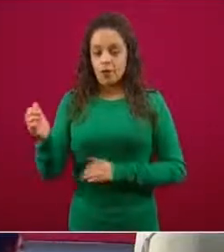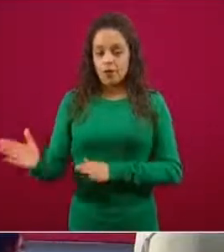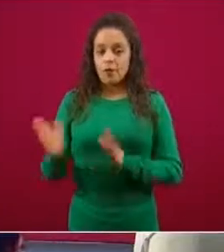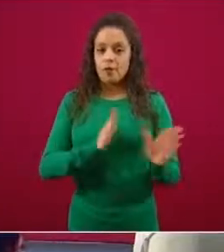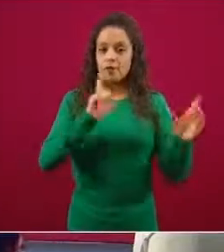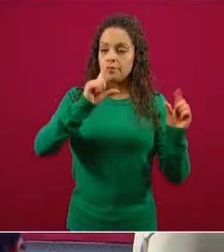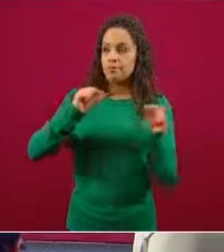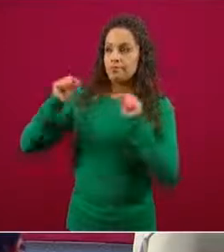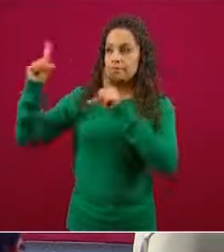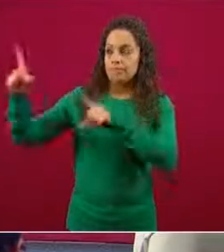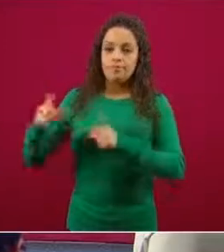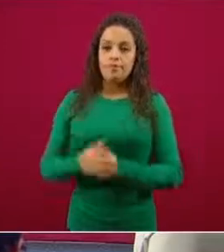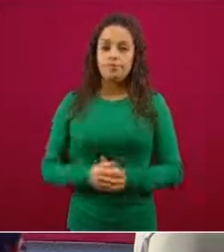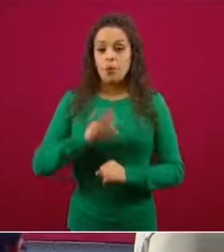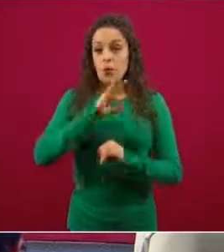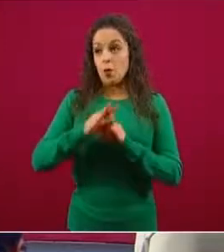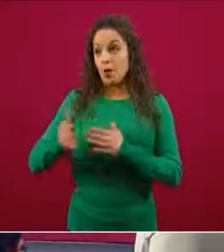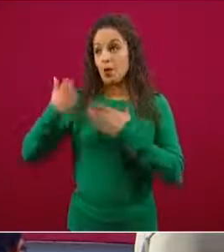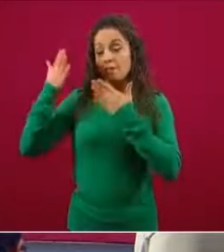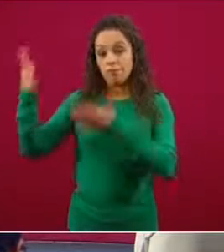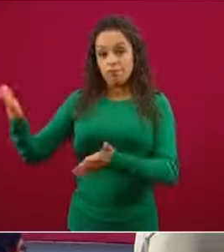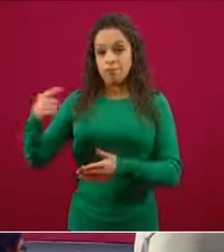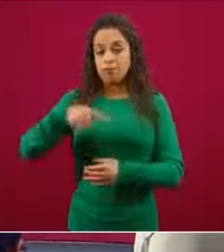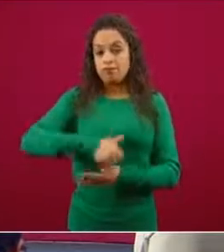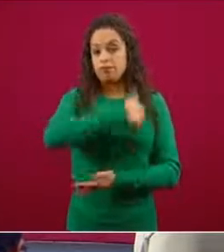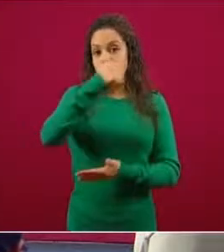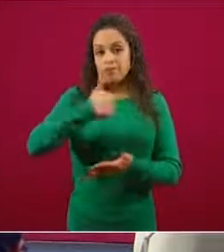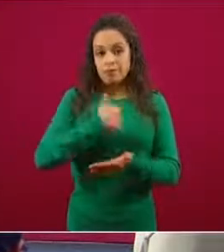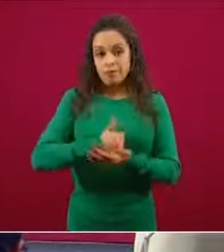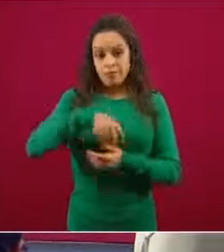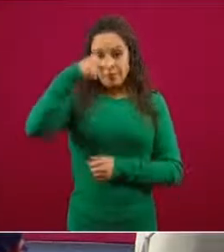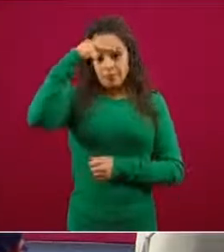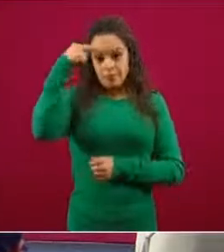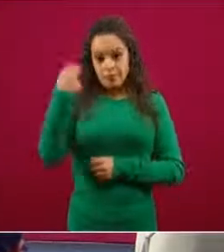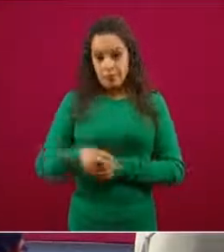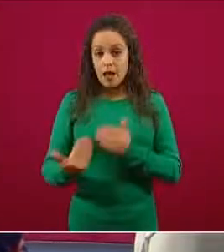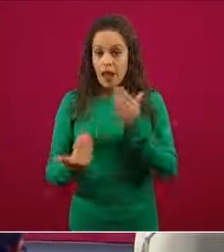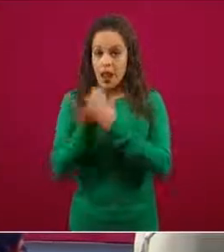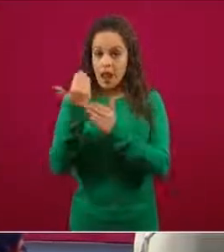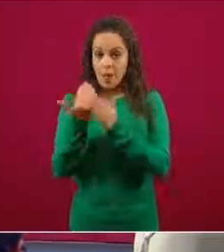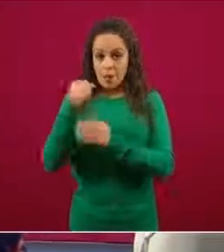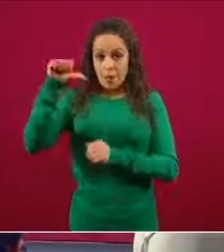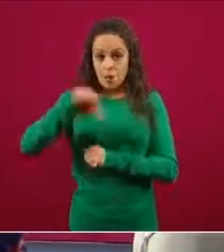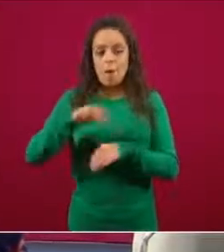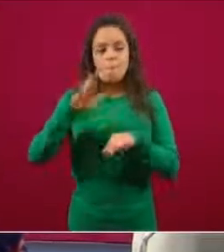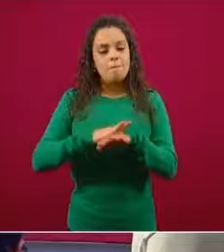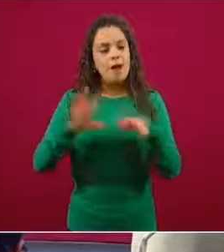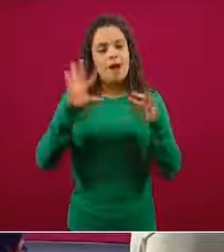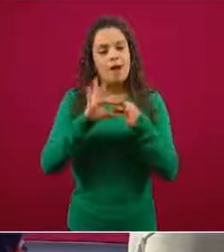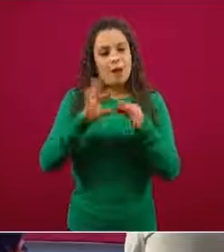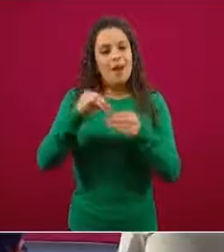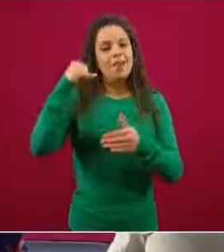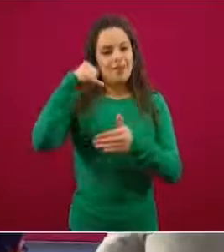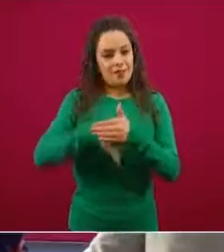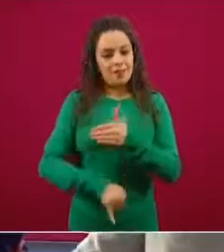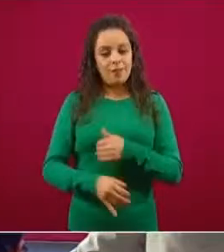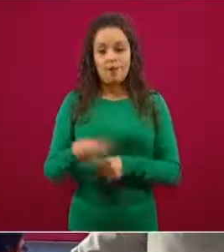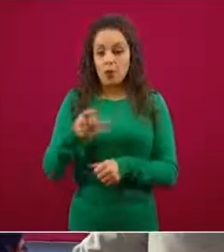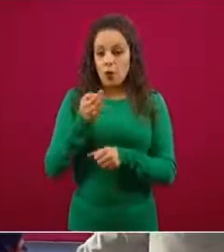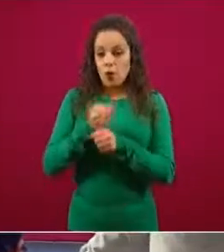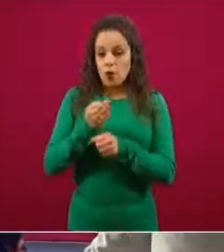Finalmente, el Valle de México, esto ya lo comentamos con bastante más detalle esta mañana. Recordarán que se ven los casos